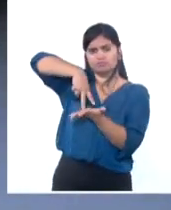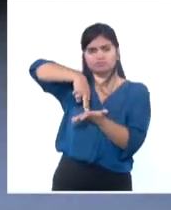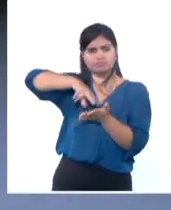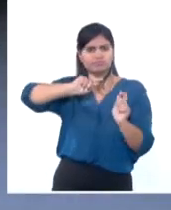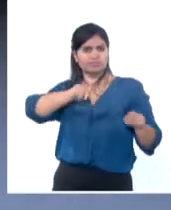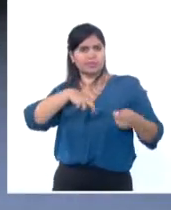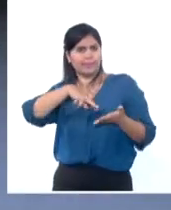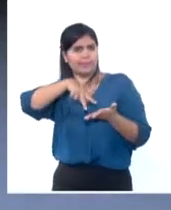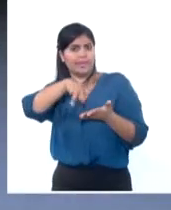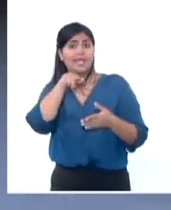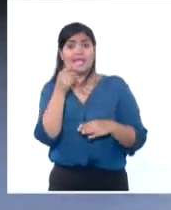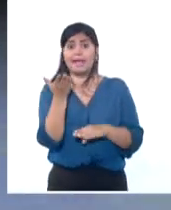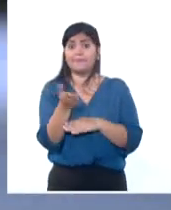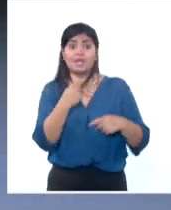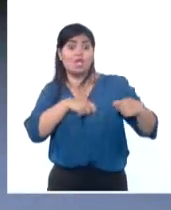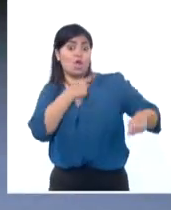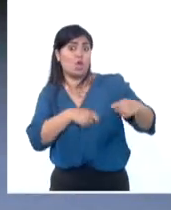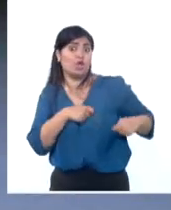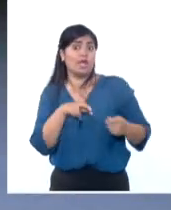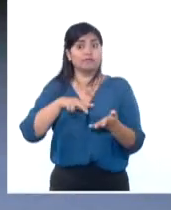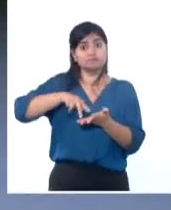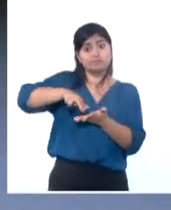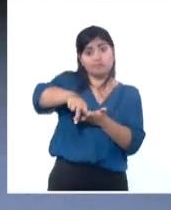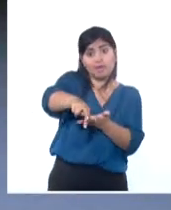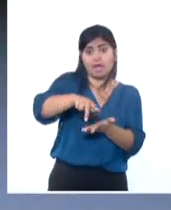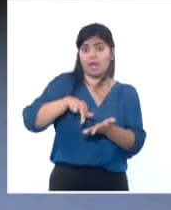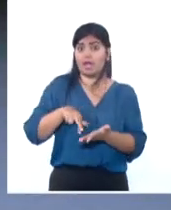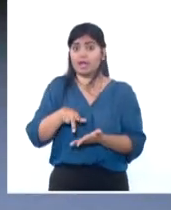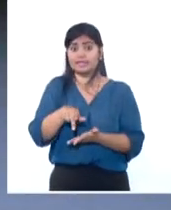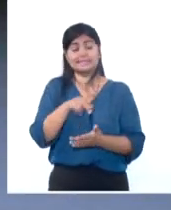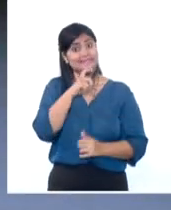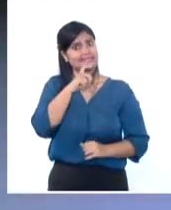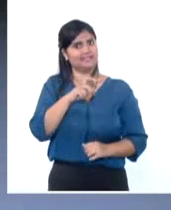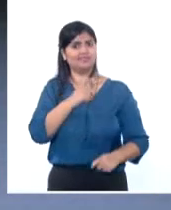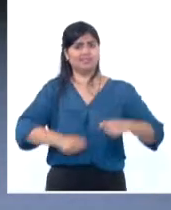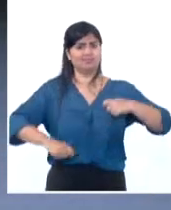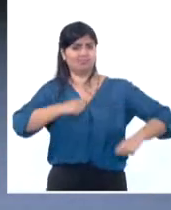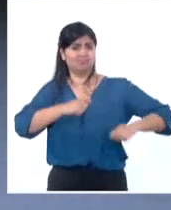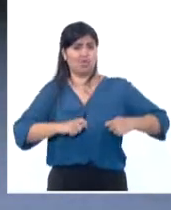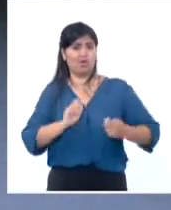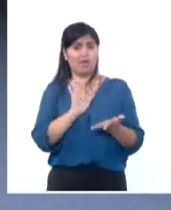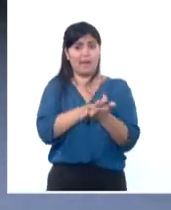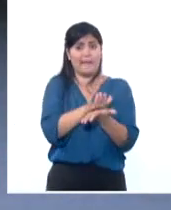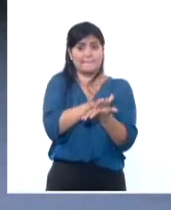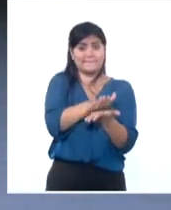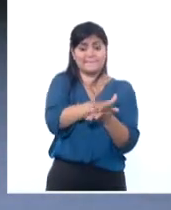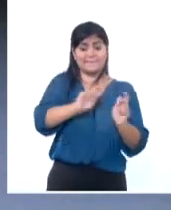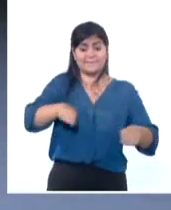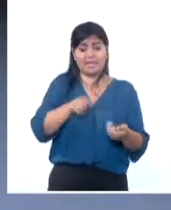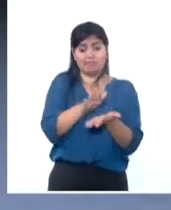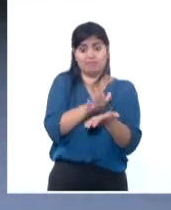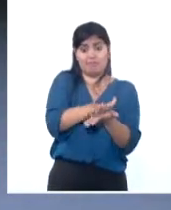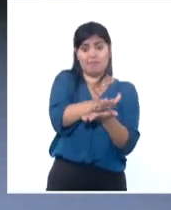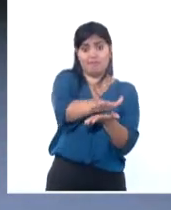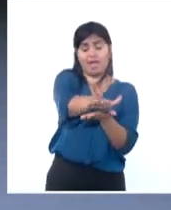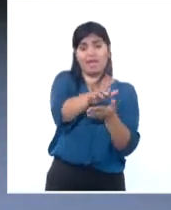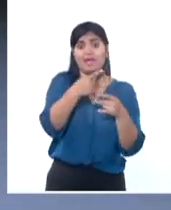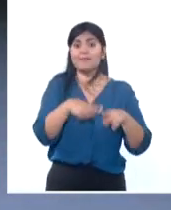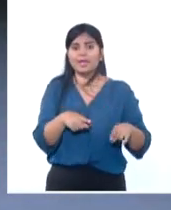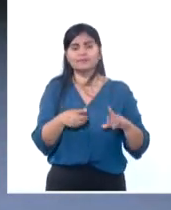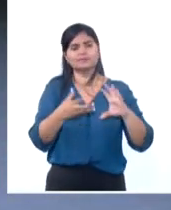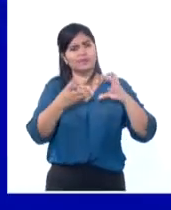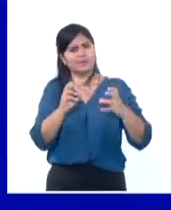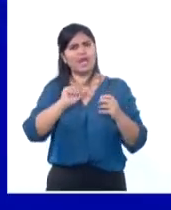Y correr, ella nos pedía mucho correr sobre las puntas. Y correr uno corre normalmente con el pie plano, pero bueno, se tuvo bastante trabajo, pero creo que se